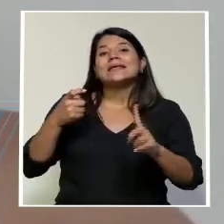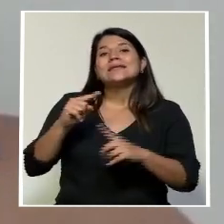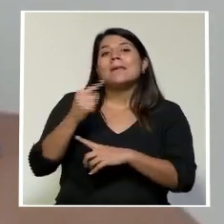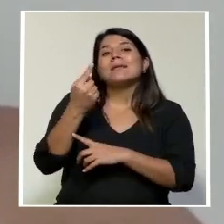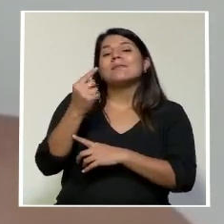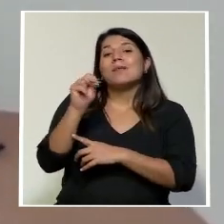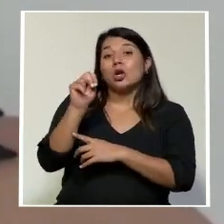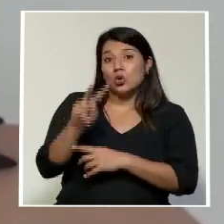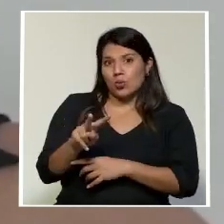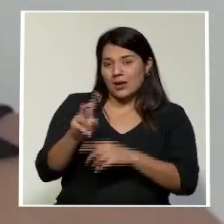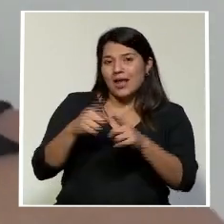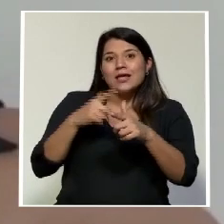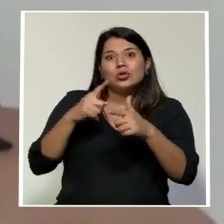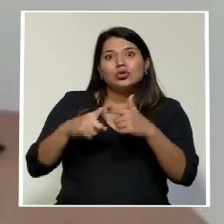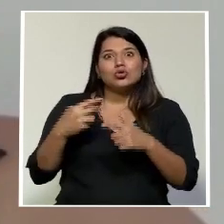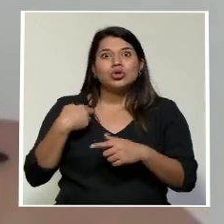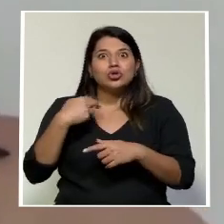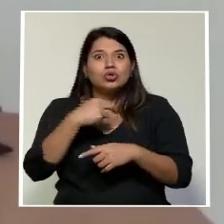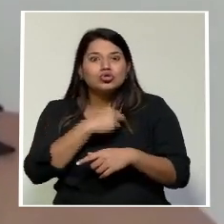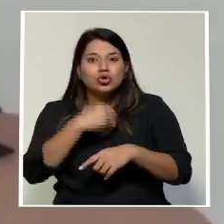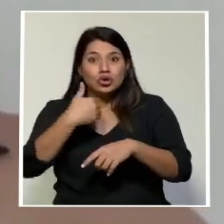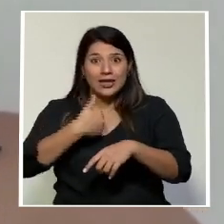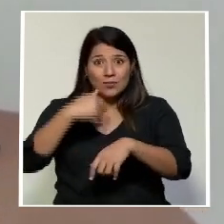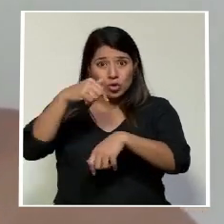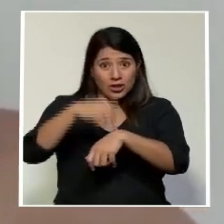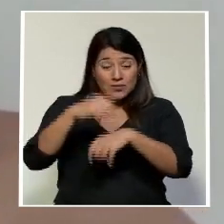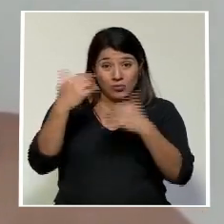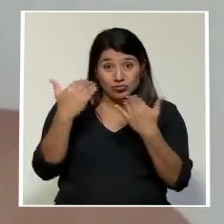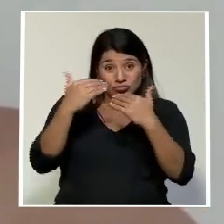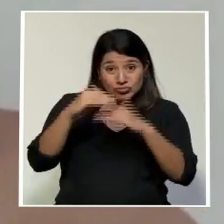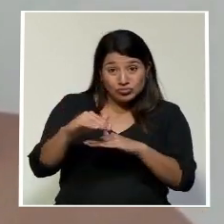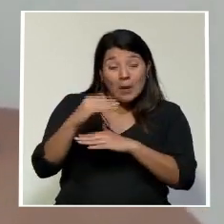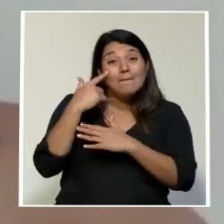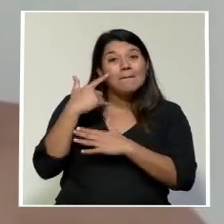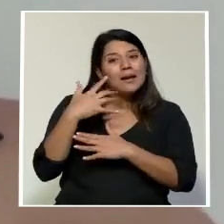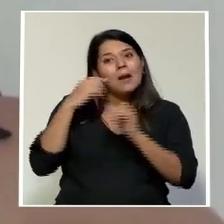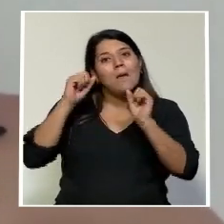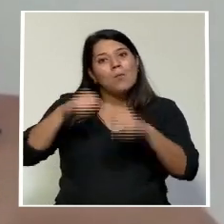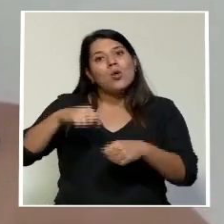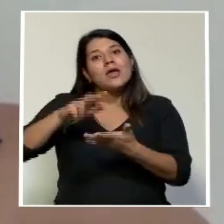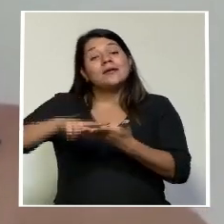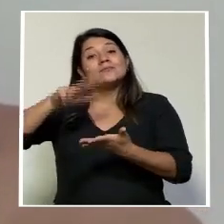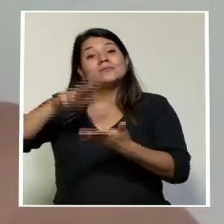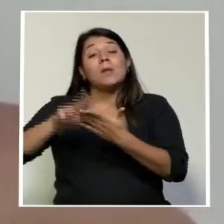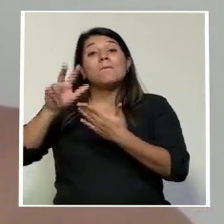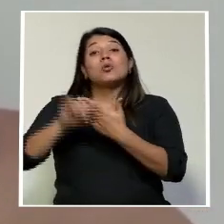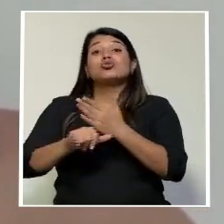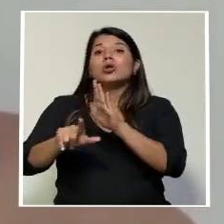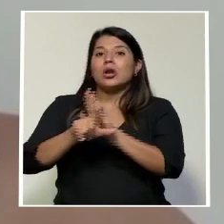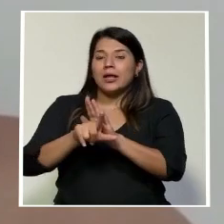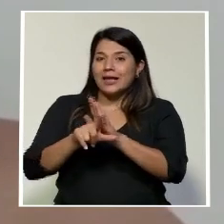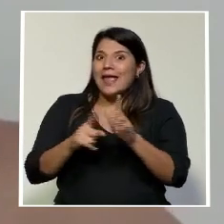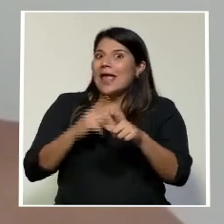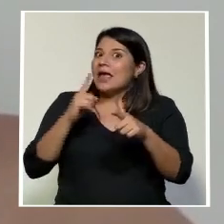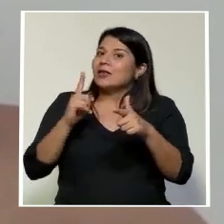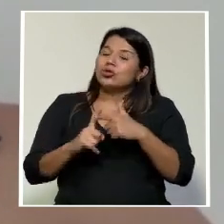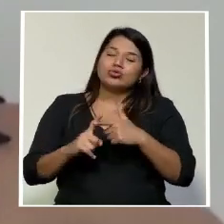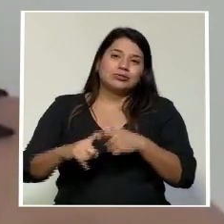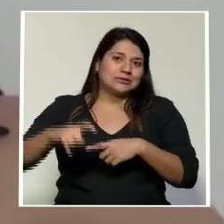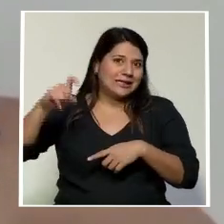estábamos cortos en tiempo para que finalmente este proyecto llegue a ser ley de la República, por lo que era indispensable